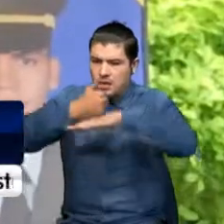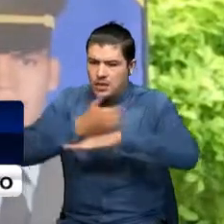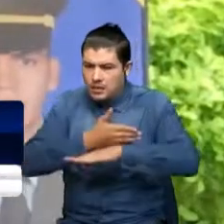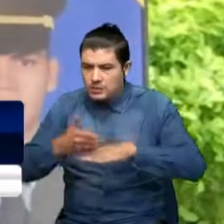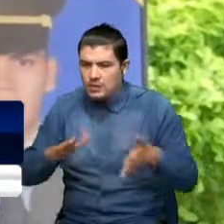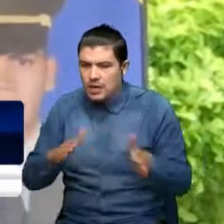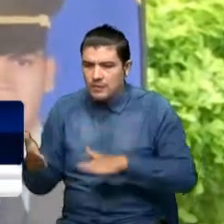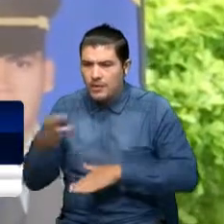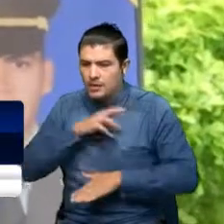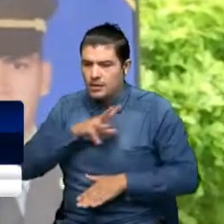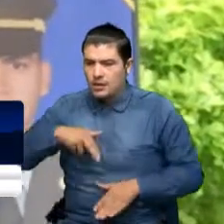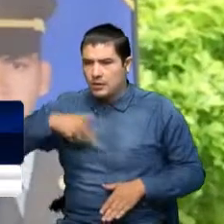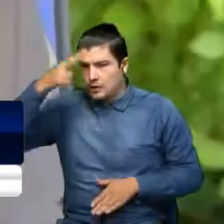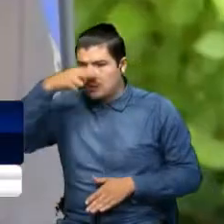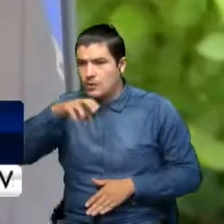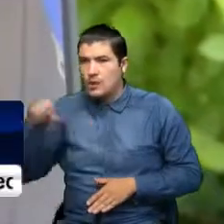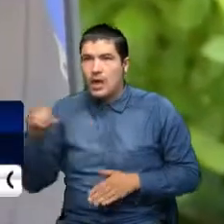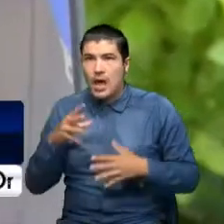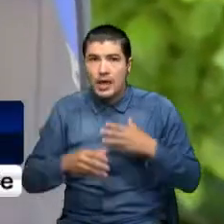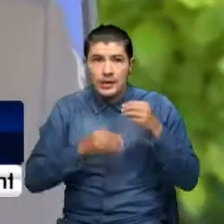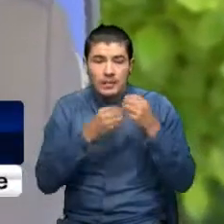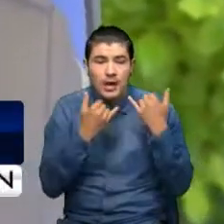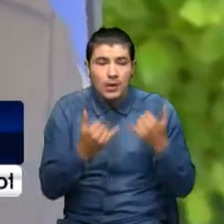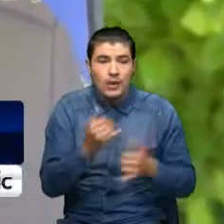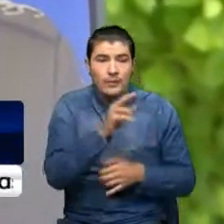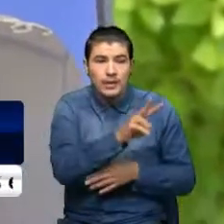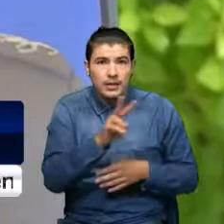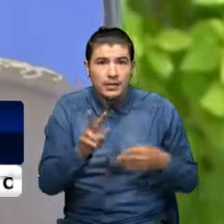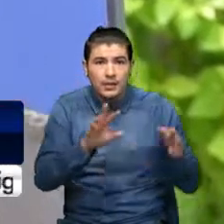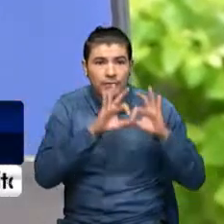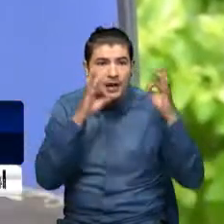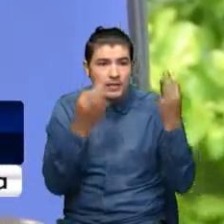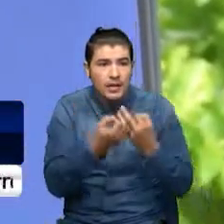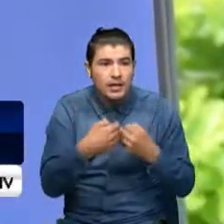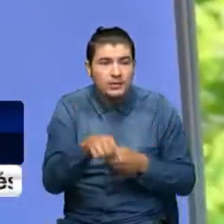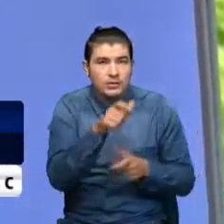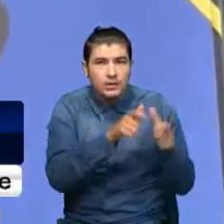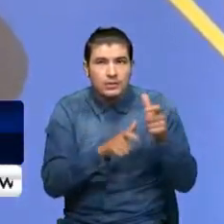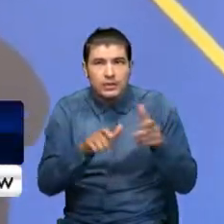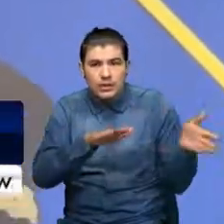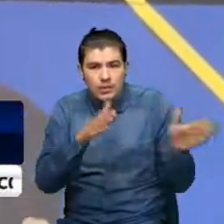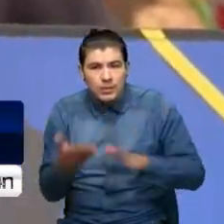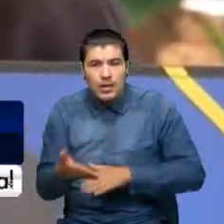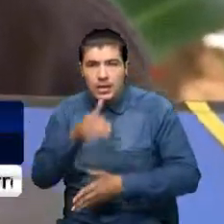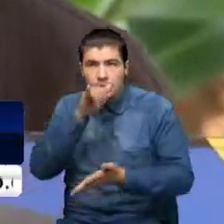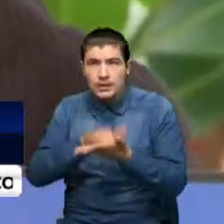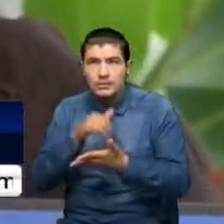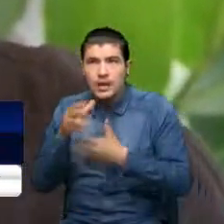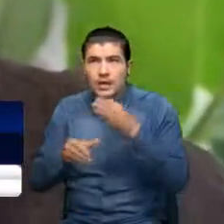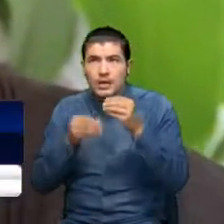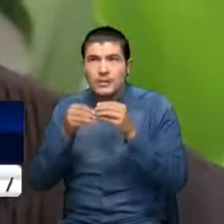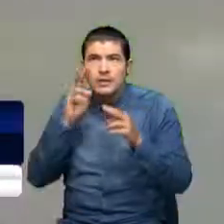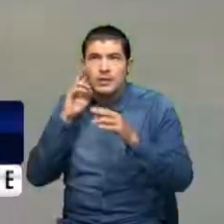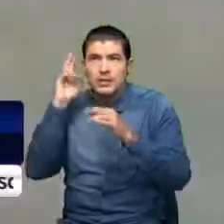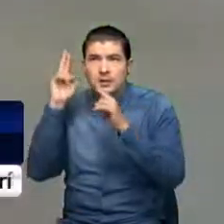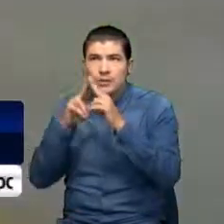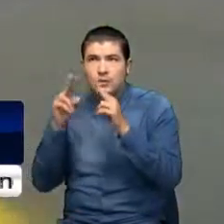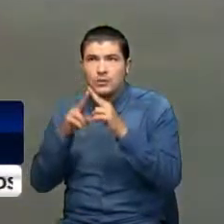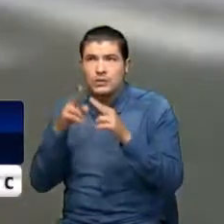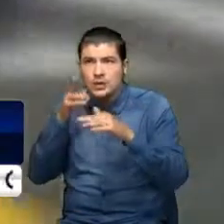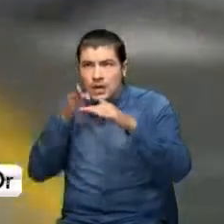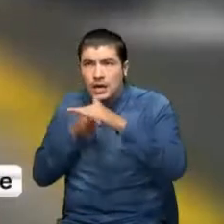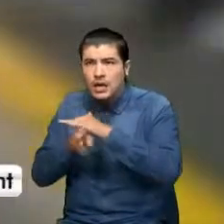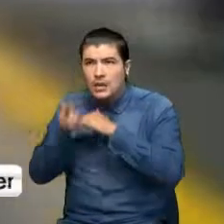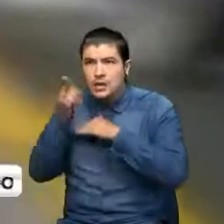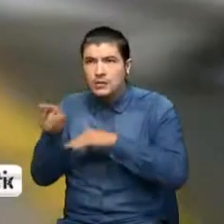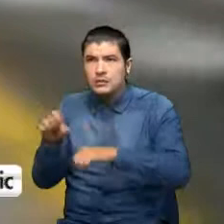la posición de las 22 familias de los cadetes muertos es la misma y piden que se dé a conocer las imágenes de la entrada